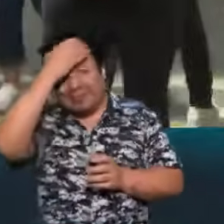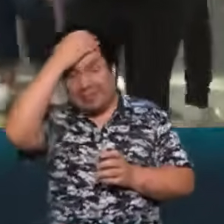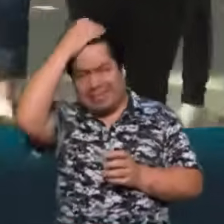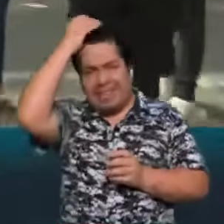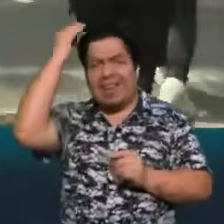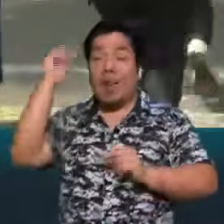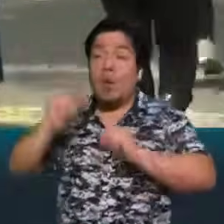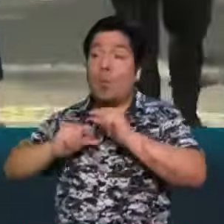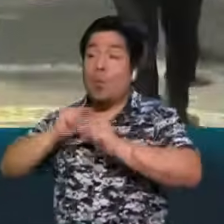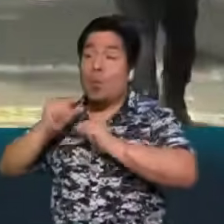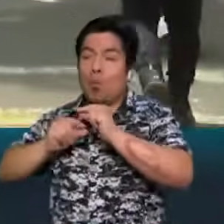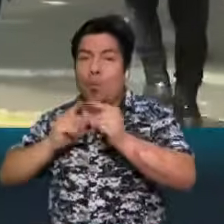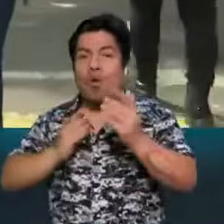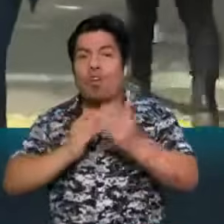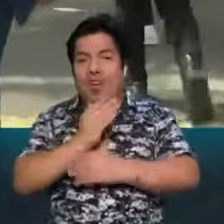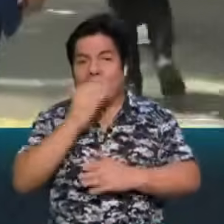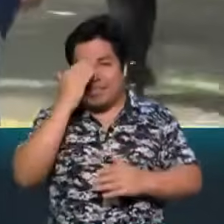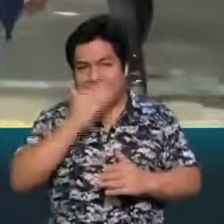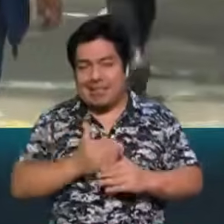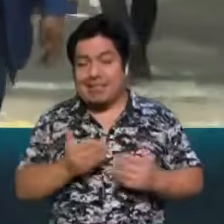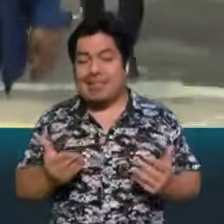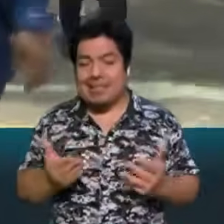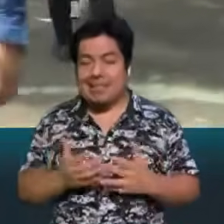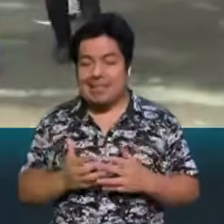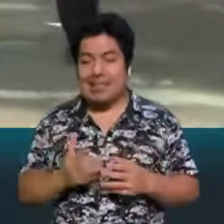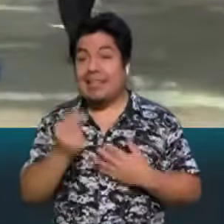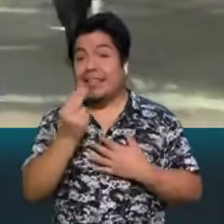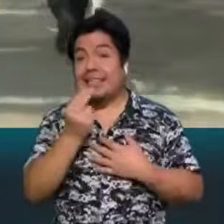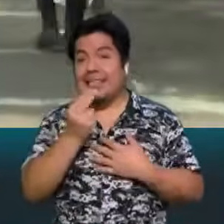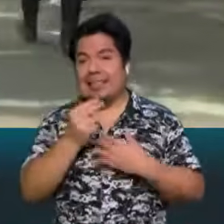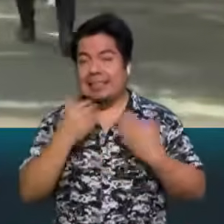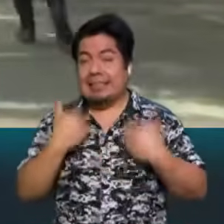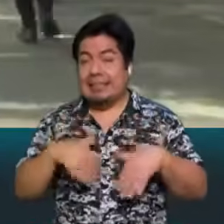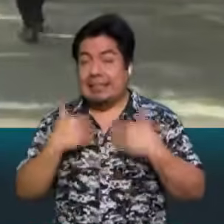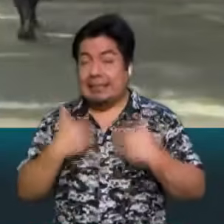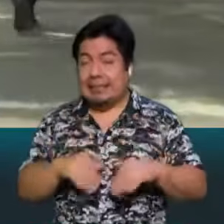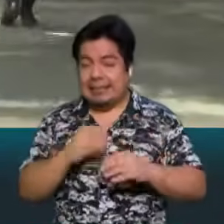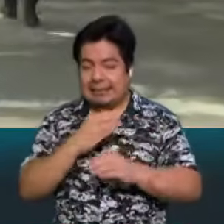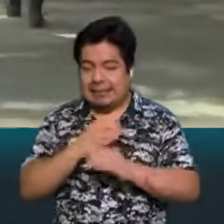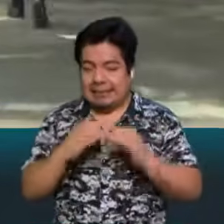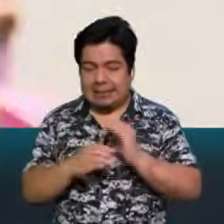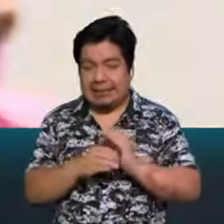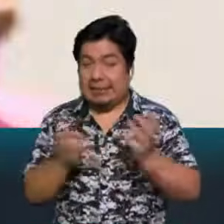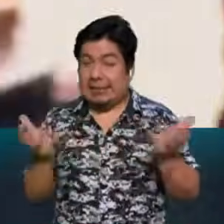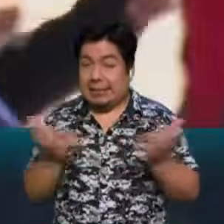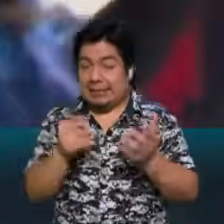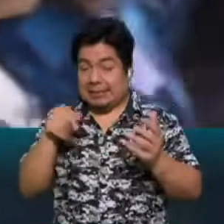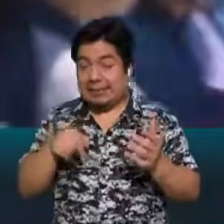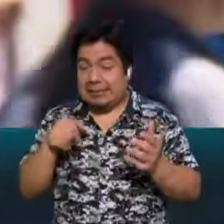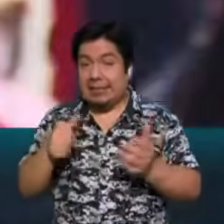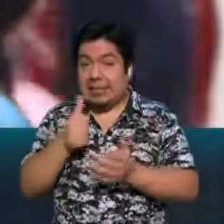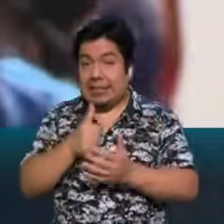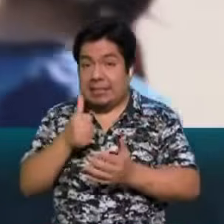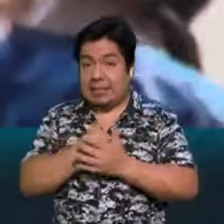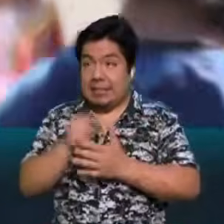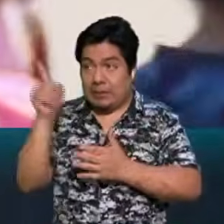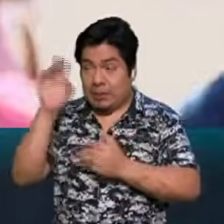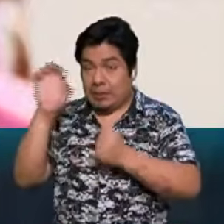Para hacer eso y para lograr eso, tenemos que hacer muchas cosas que estas ciudades en Europa han